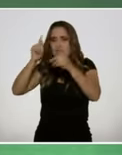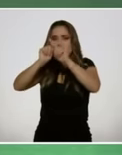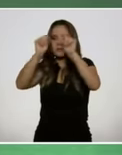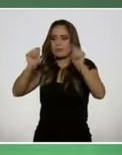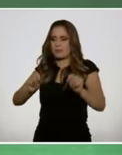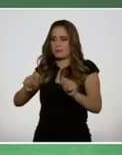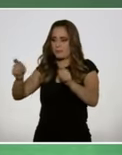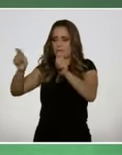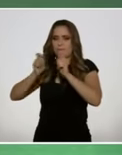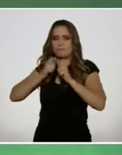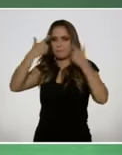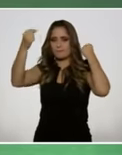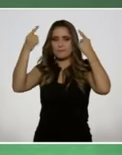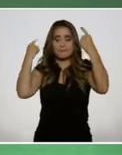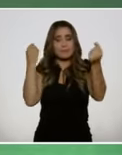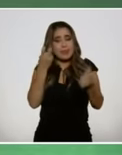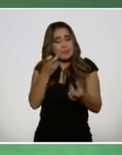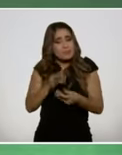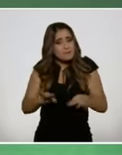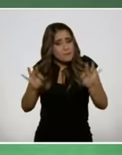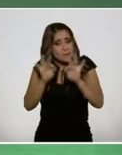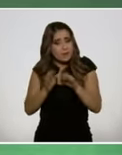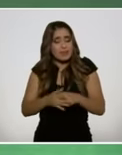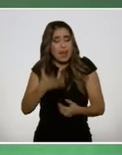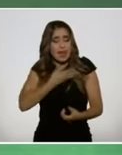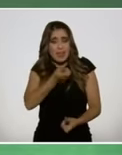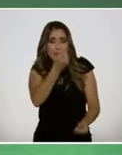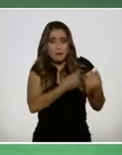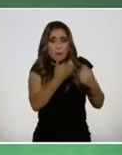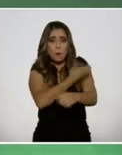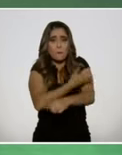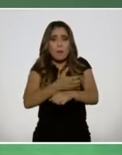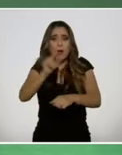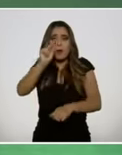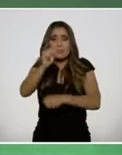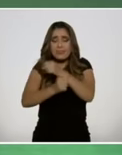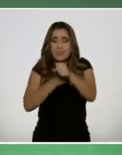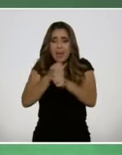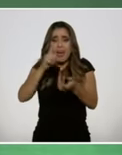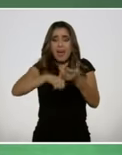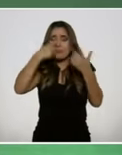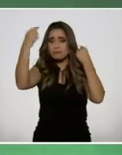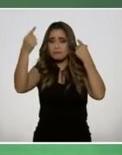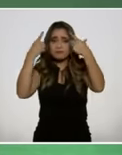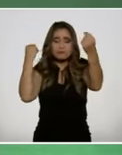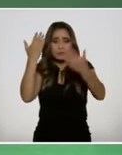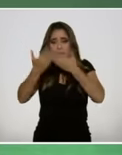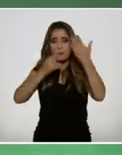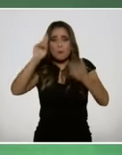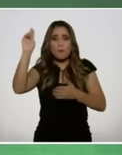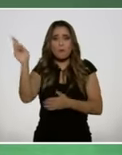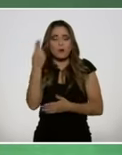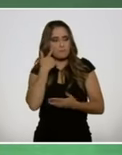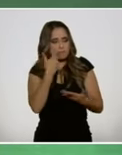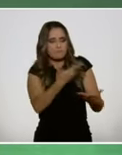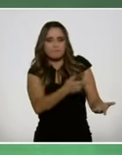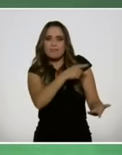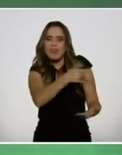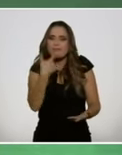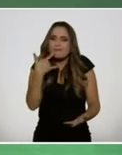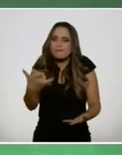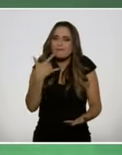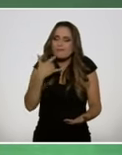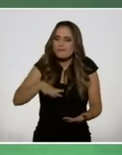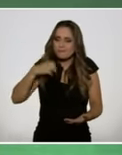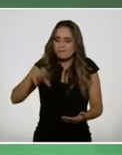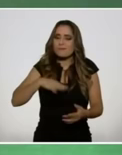varios titulados, personas y compañeros de 80 años que con ese deseo y aspiración de ser cada día mejores lograron